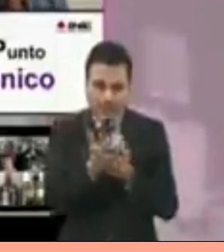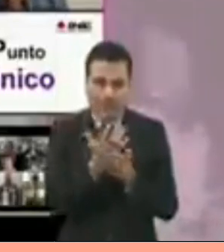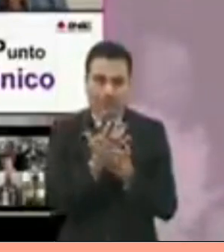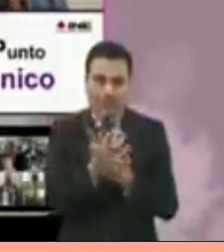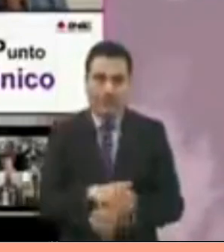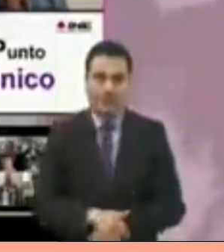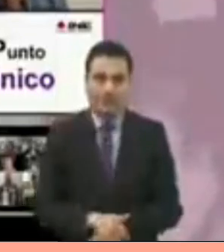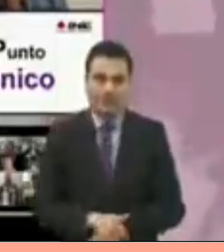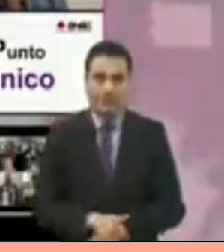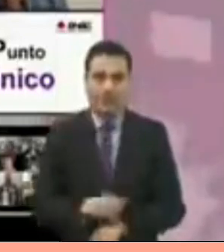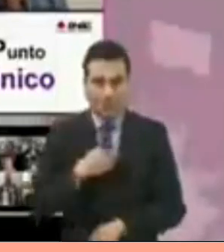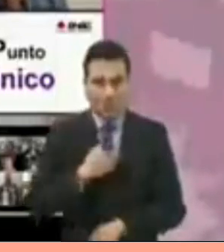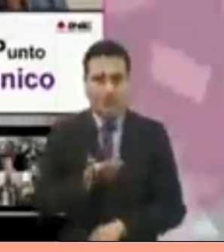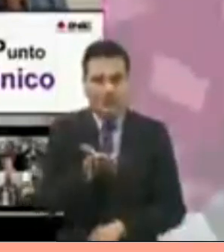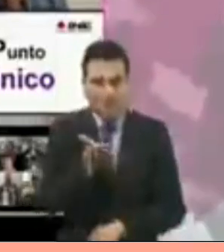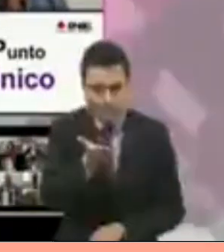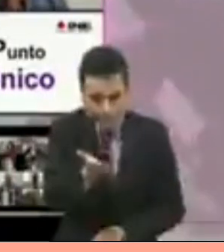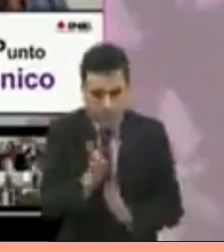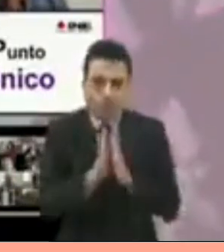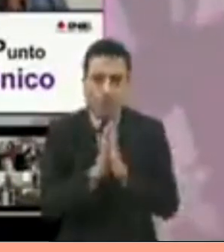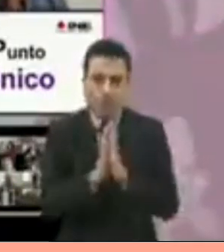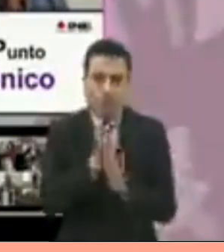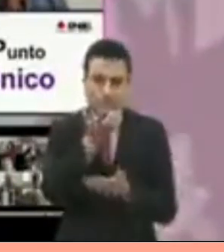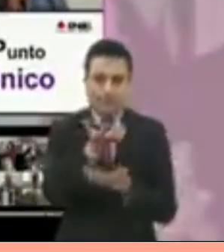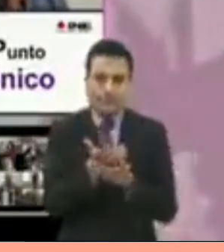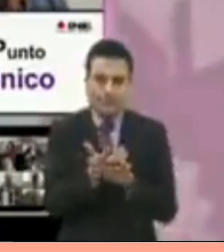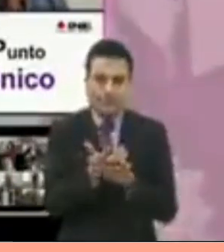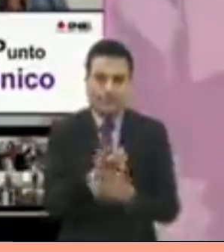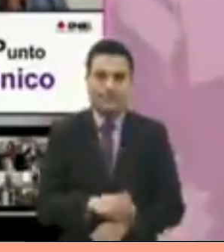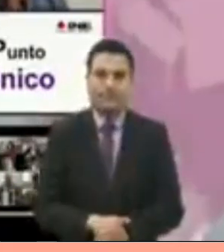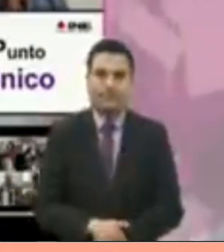En síntesis, solicito un receso.